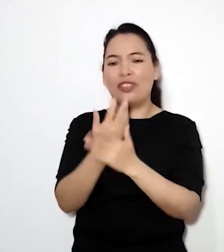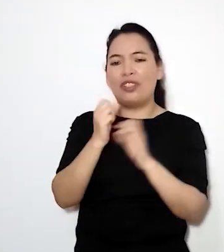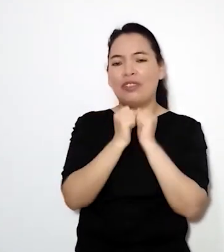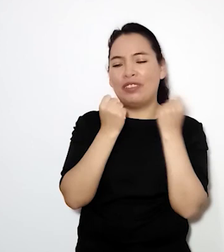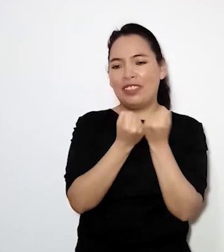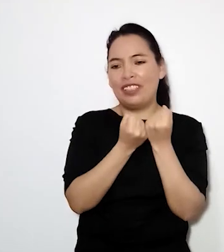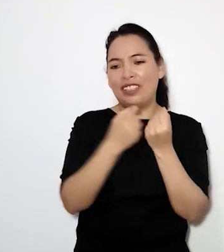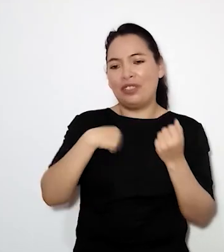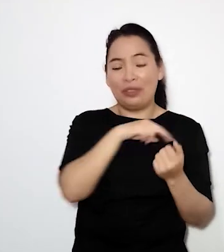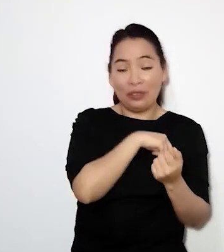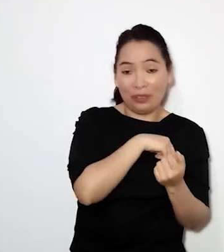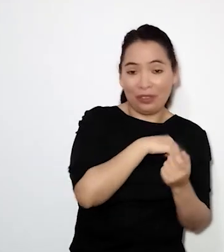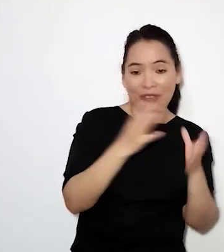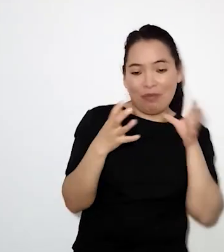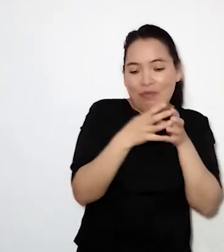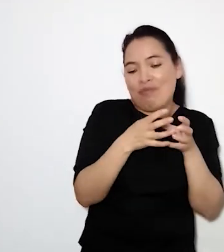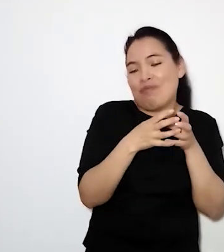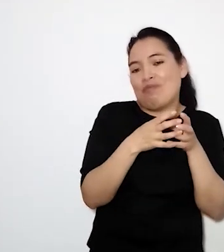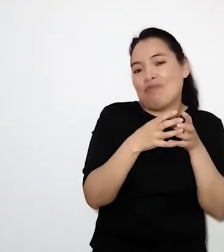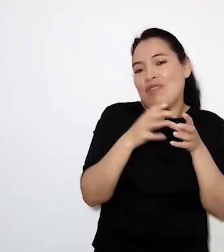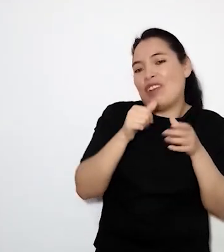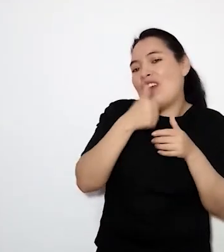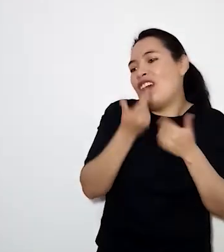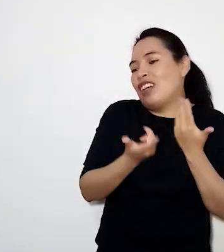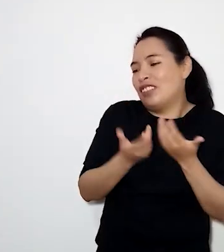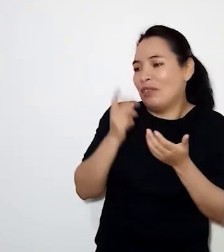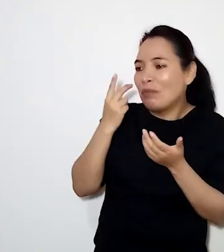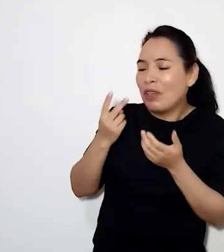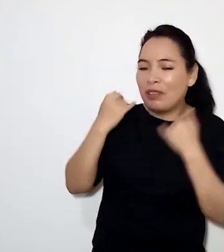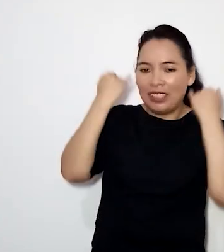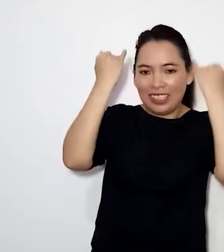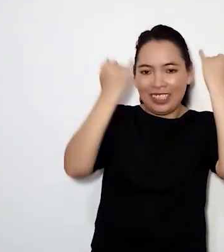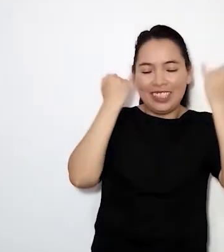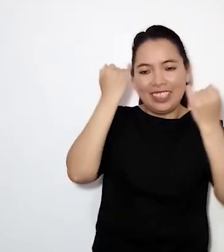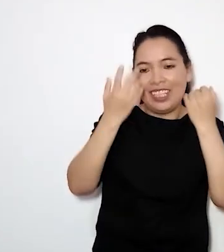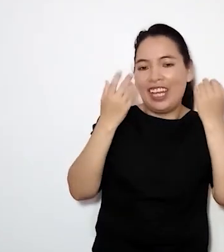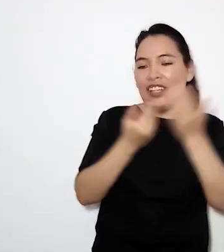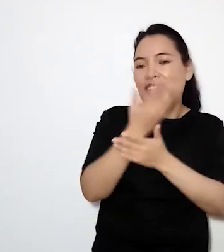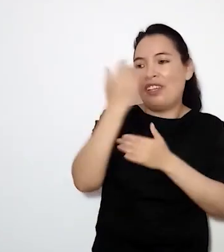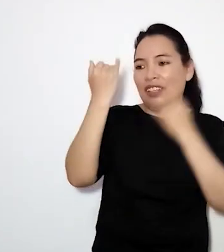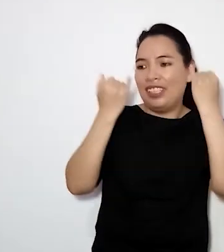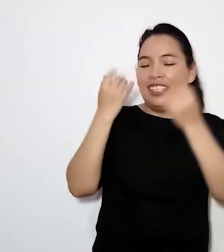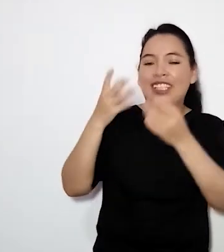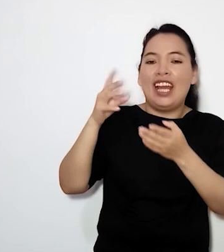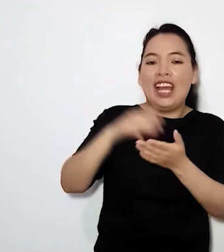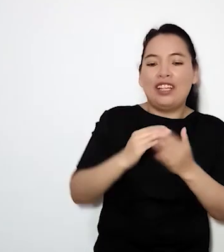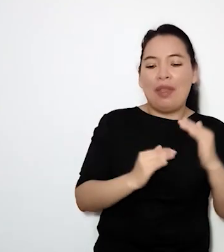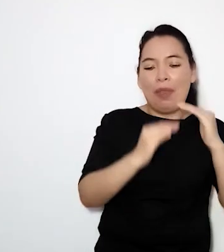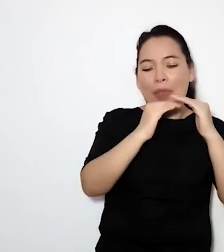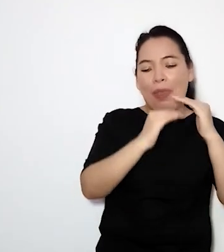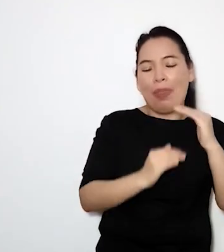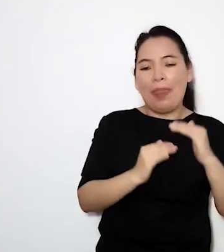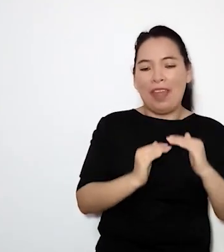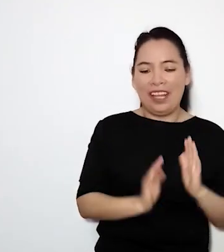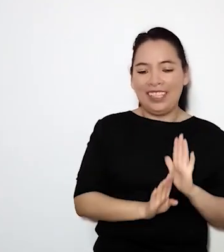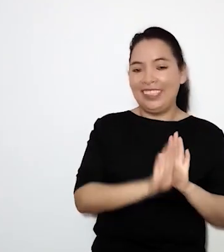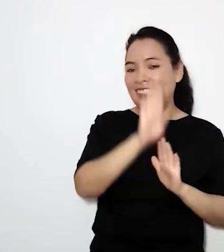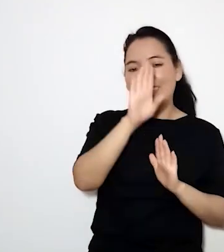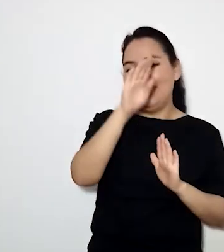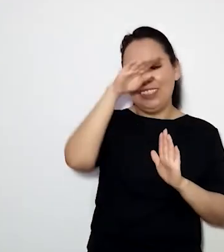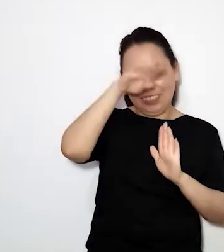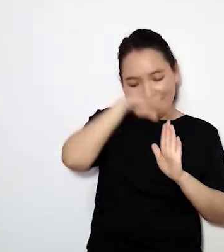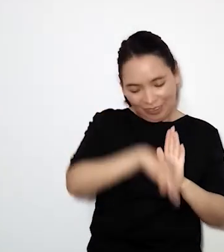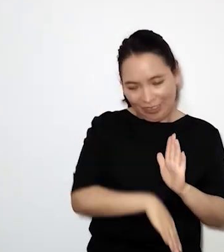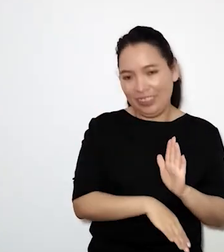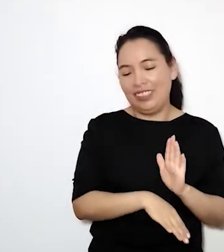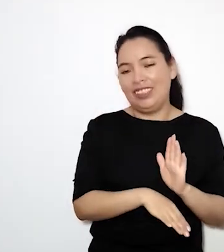toda nuestra creatividad y posibilidad de crecimiento. Y es ahora como un llamado colectivo que nos hace este coronavirus y esta situación